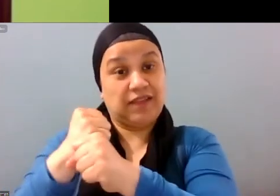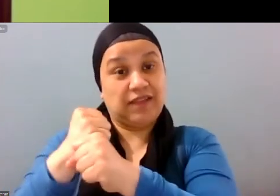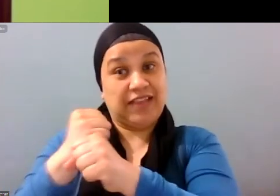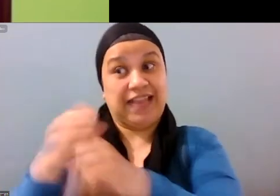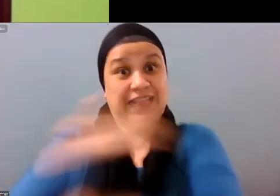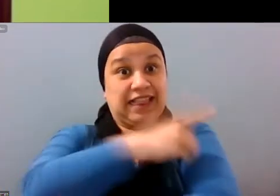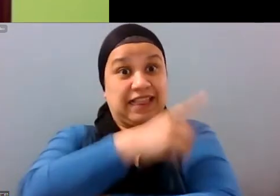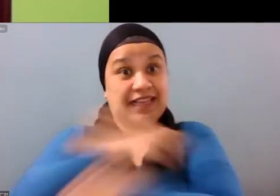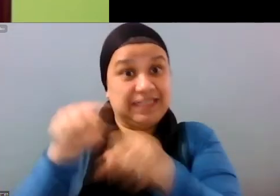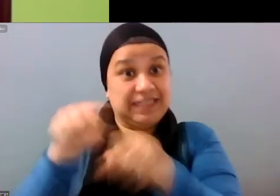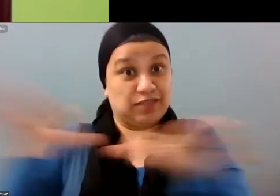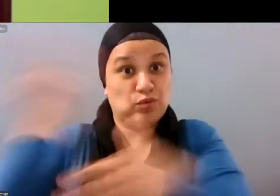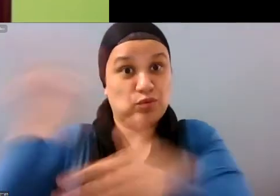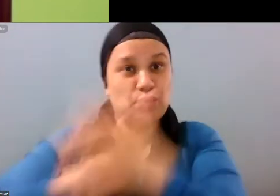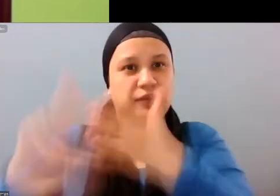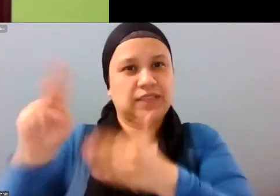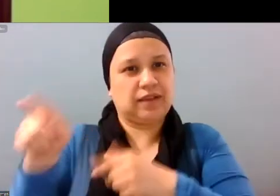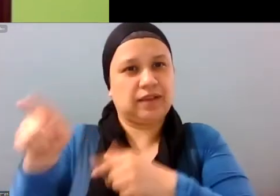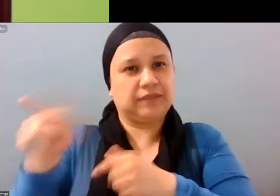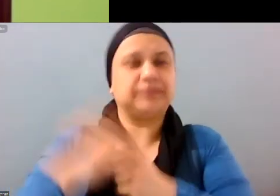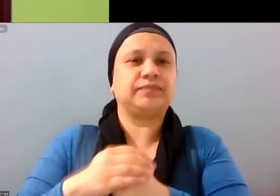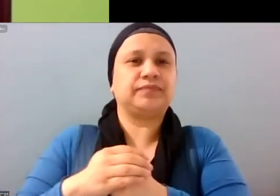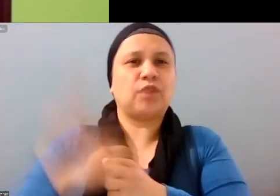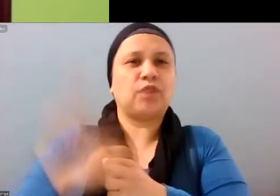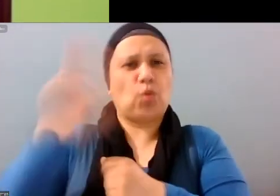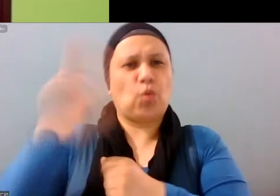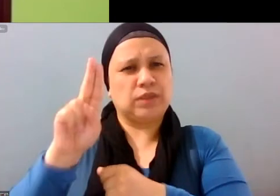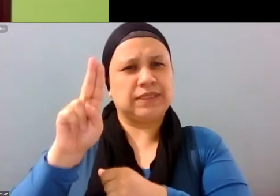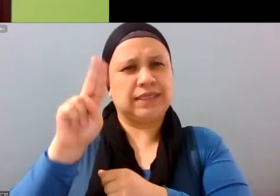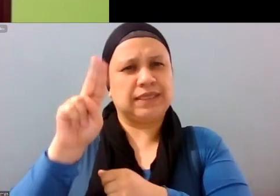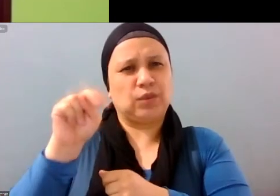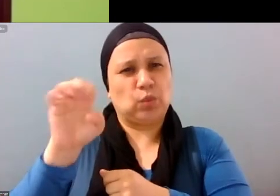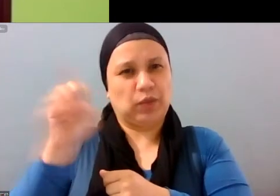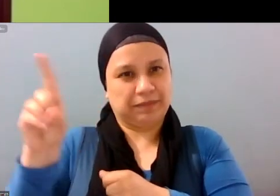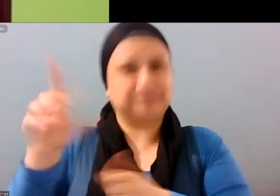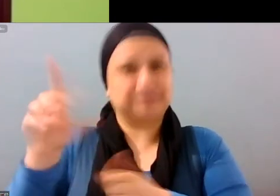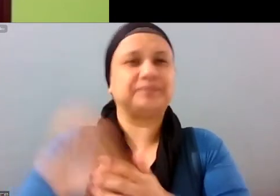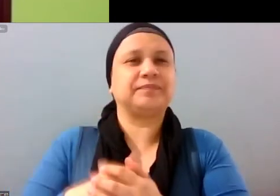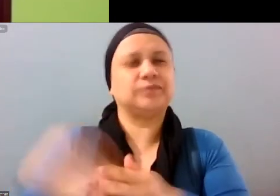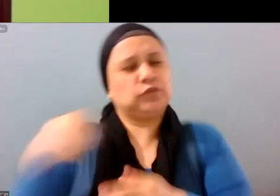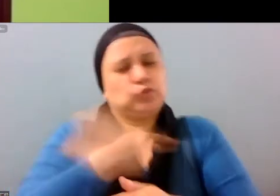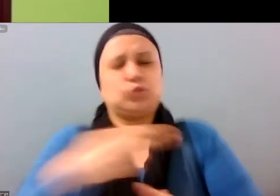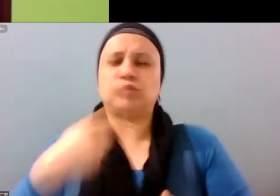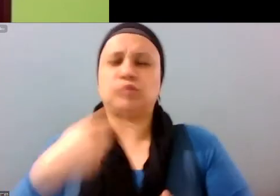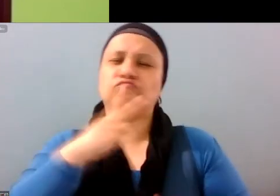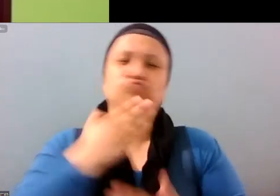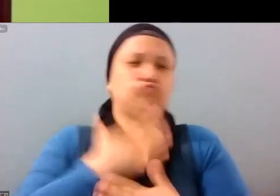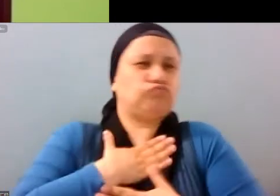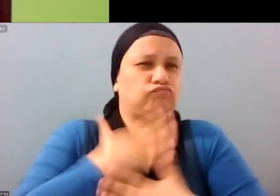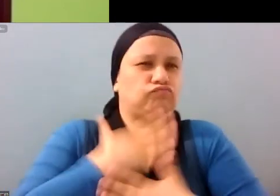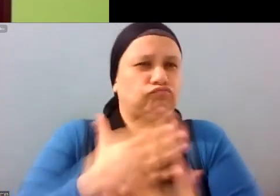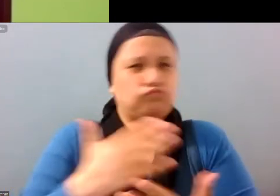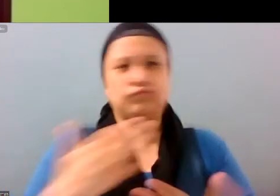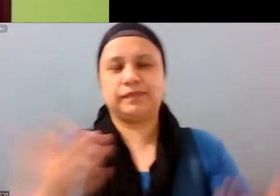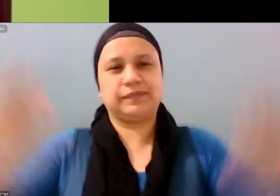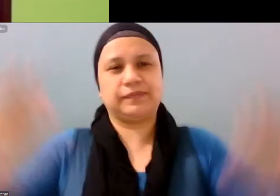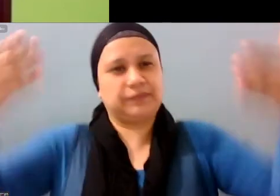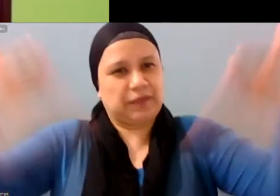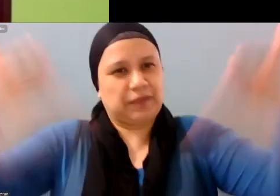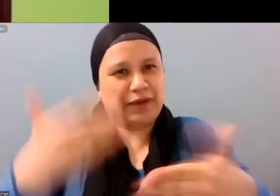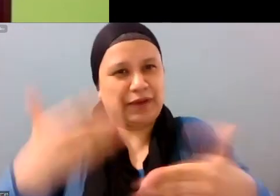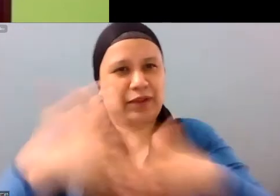Universitaria de la Universidad Estatal a Distancia. Les damos la más cordial bienvenida y bienvenidos a